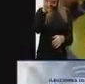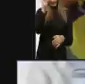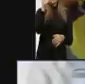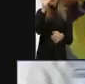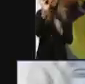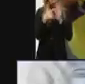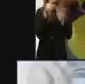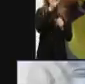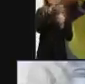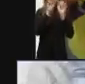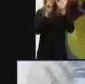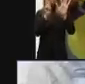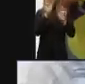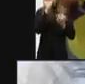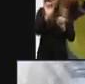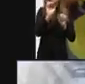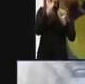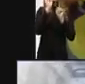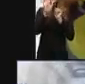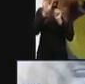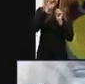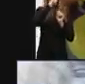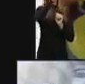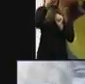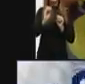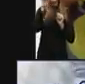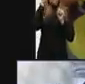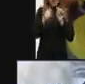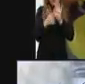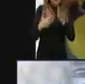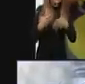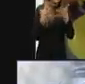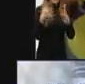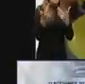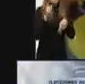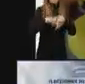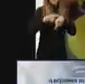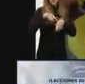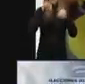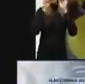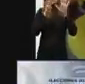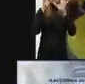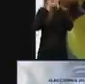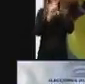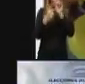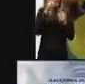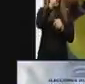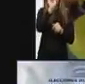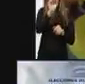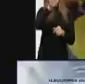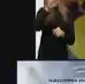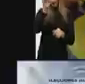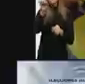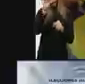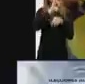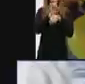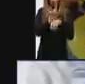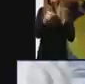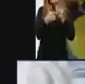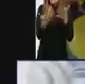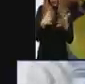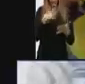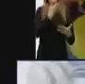58.5% encabezó hasta esta hora, cuando son las 20 horas con 51 minutos, como el presidente de la República. Y bueno, ahí ha